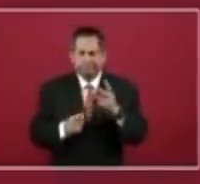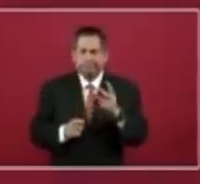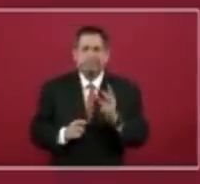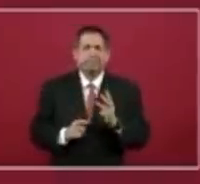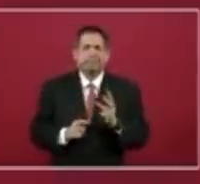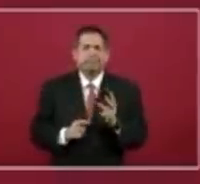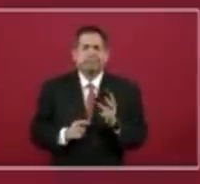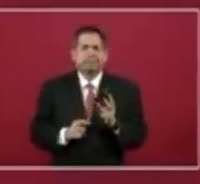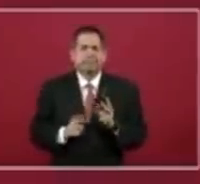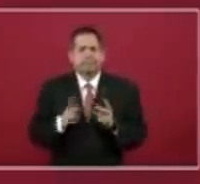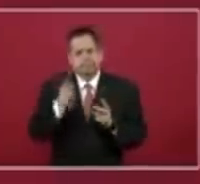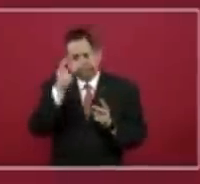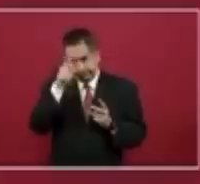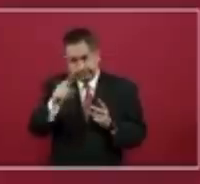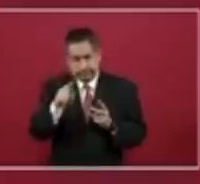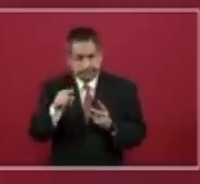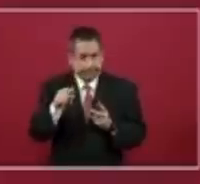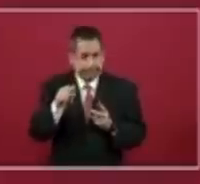para